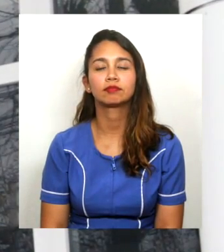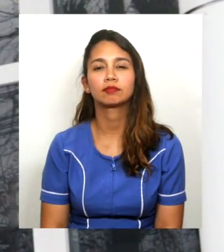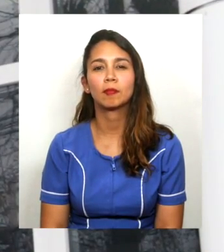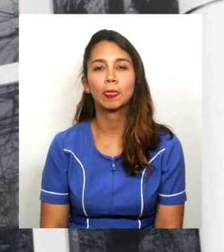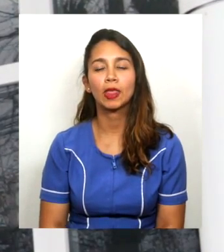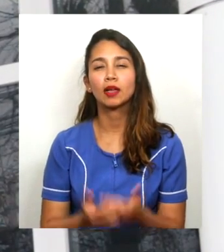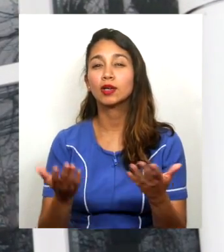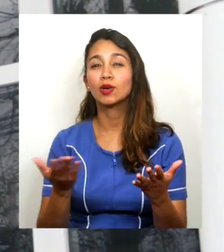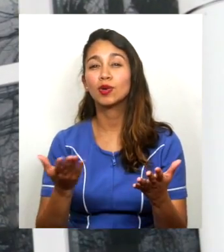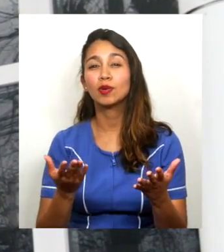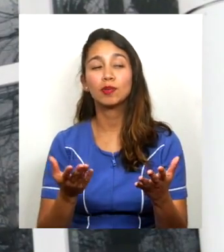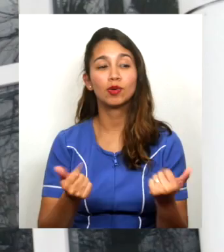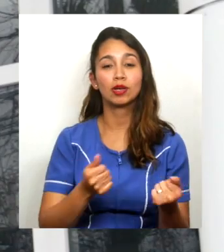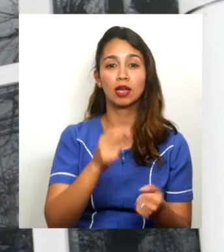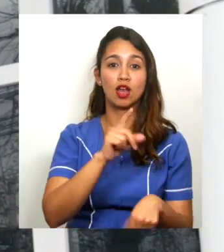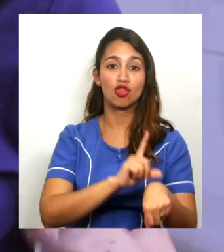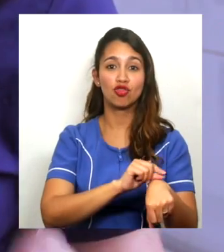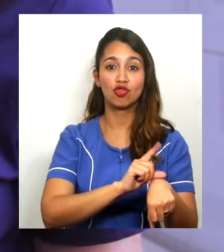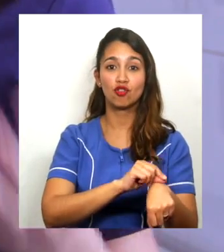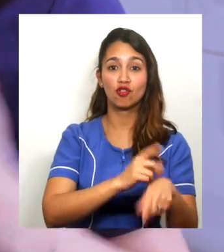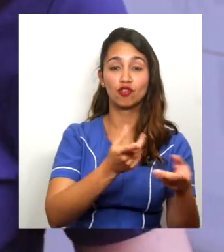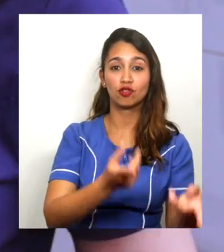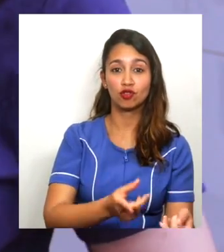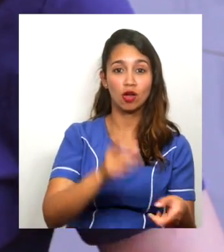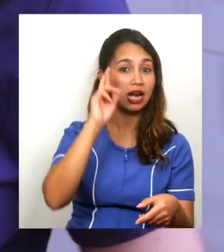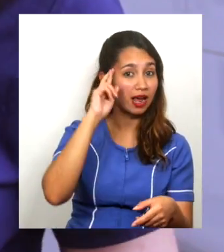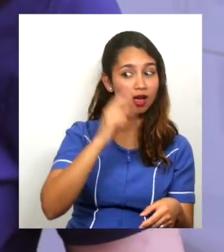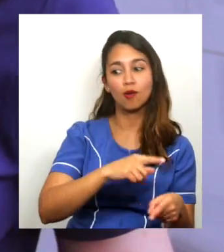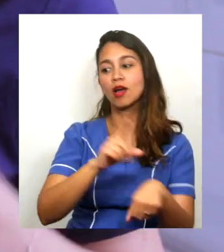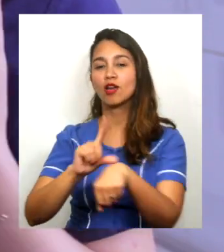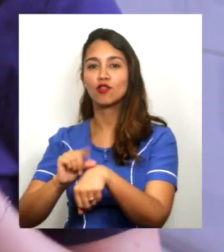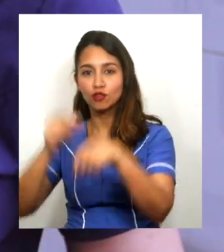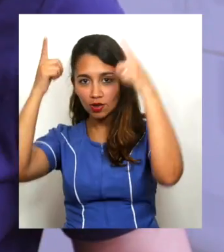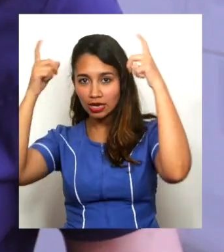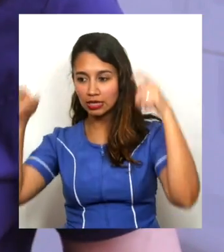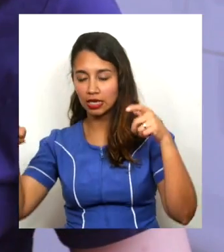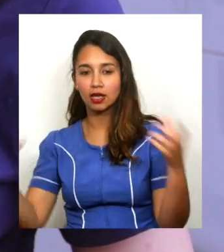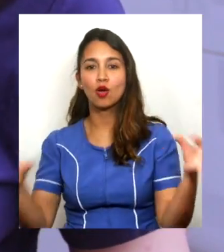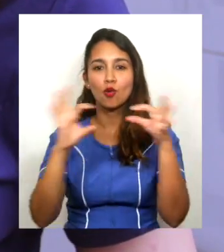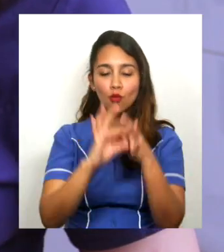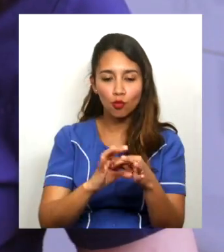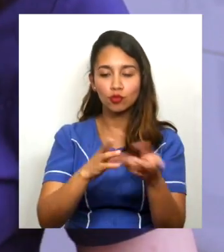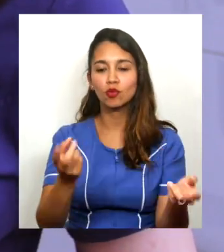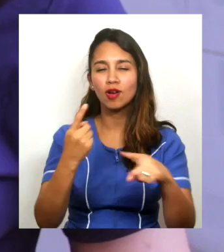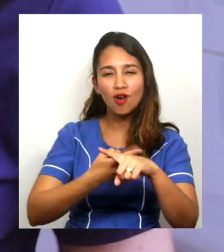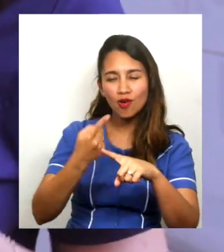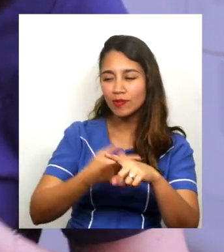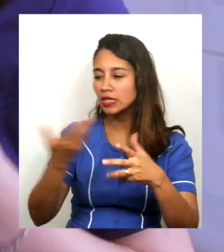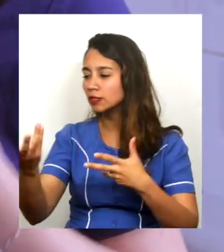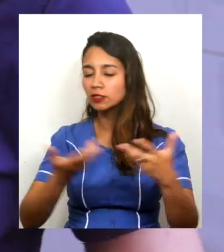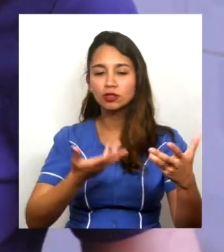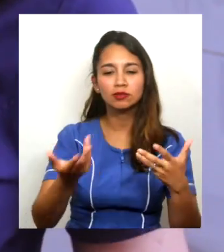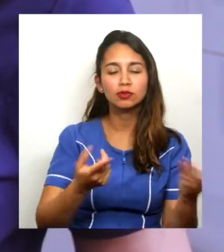Se hace una coordinación entre cardiólogos y cirujanos de Rancagua con el cirujano de Talca. Se evalúan en reunión clínica, en comité, y se